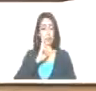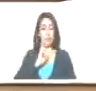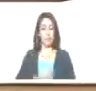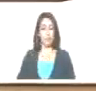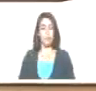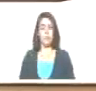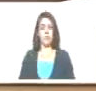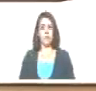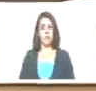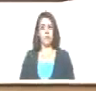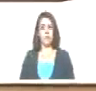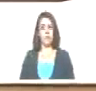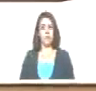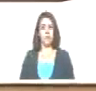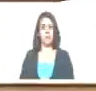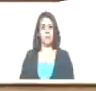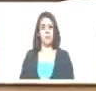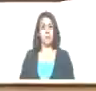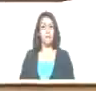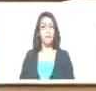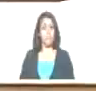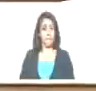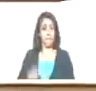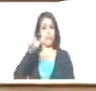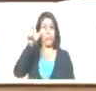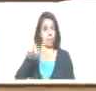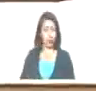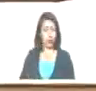si un alto funcionario de PDVSA